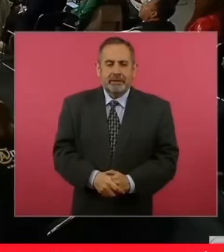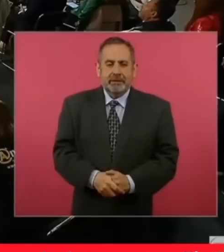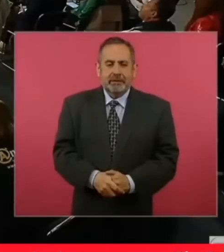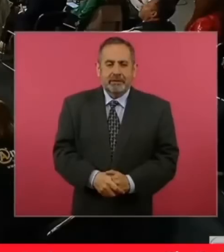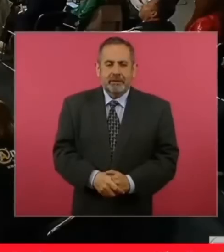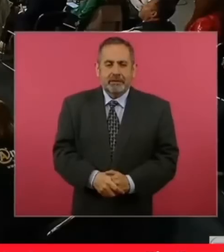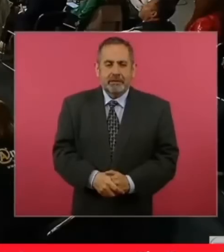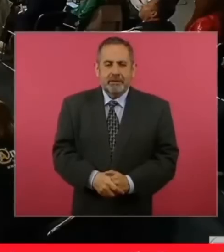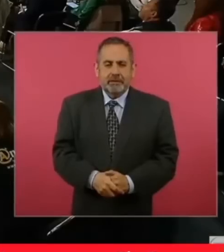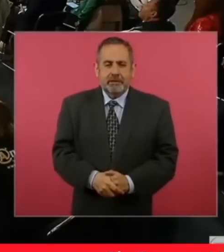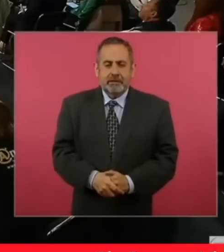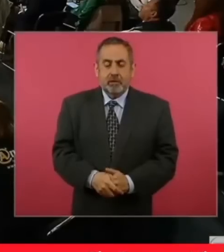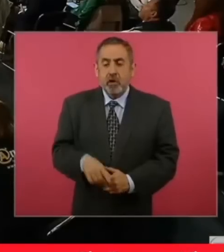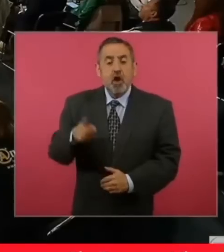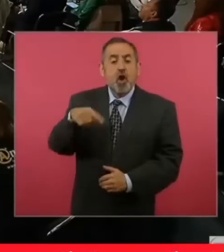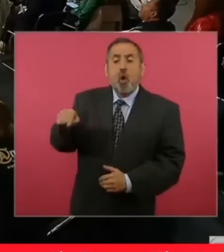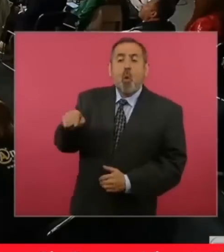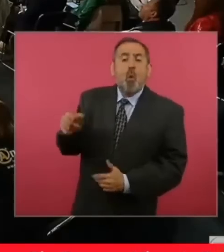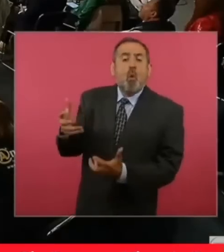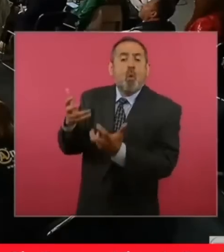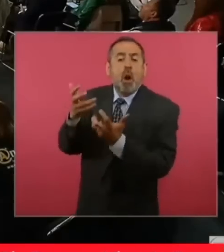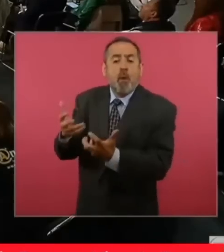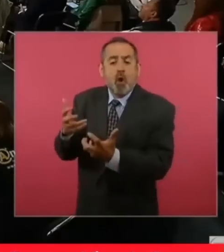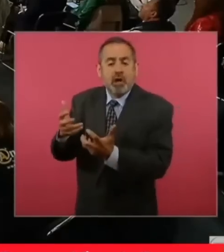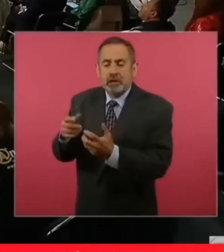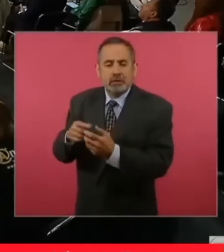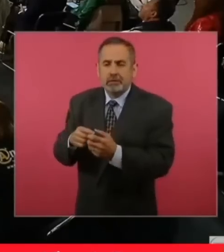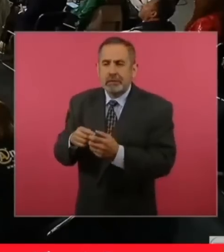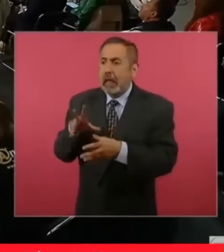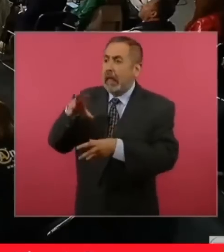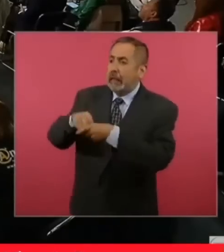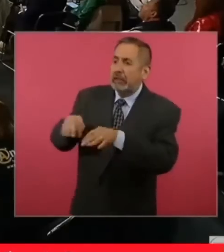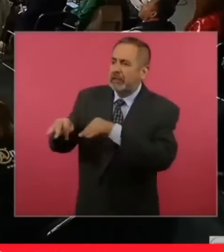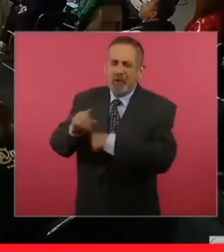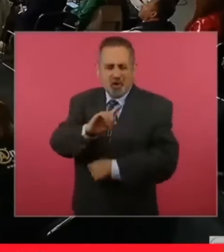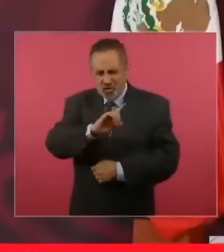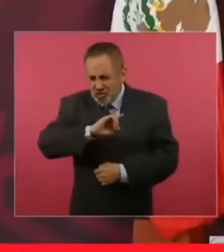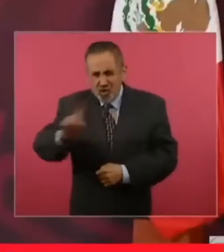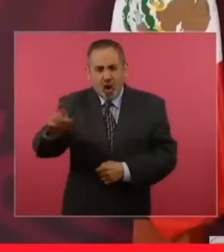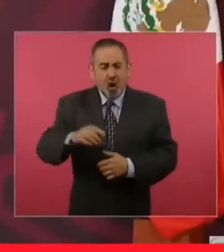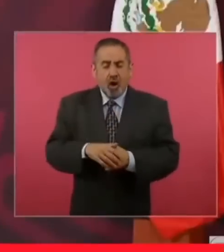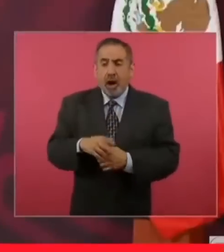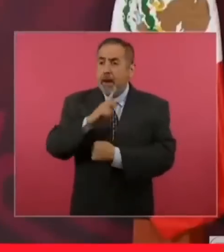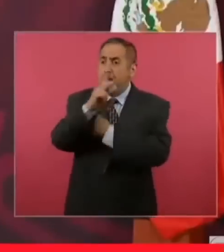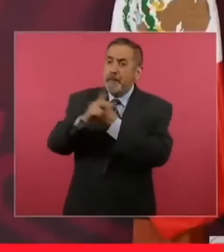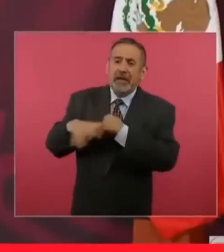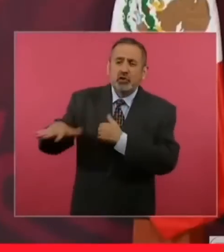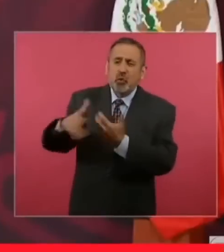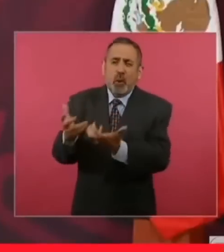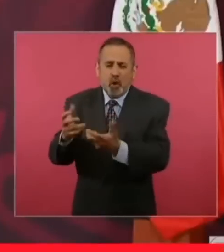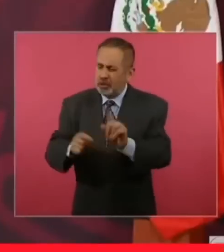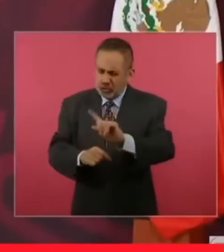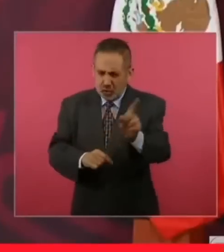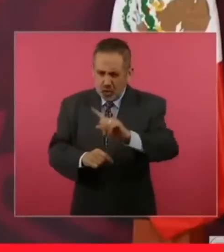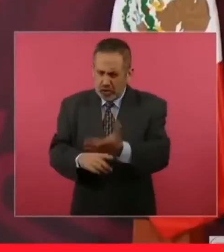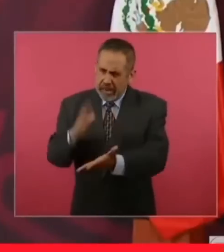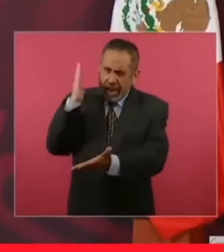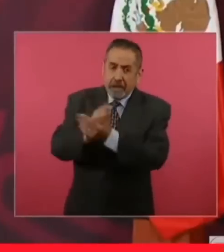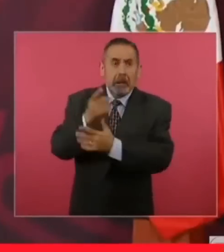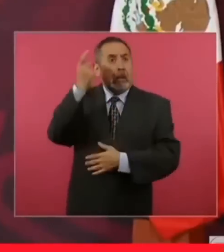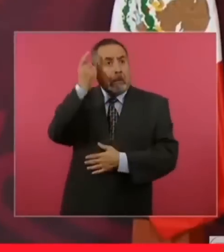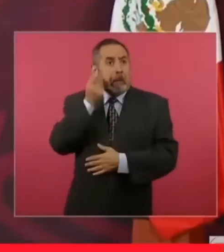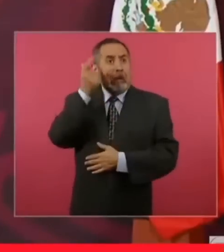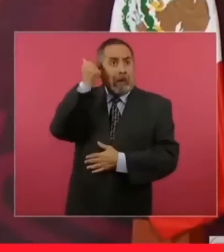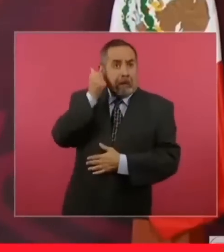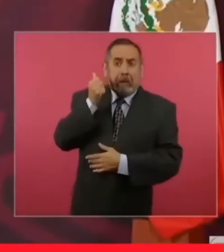Eso, de que los huevones no caben en el gobierno y tampoco en el país. Ya se acabó que estés recibiendo